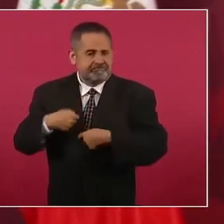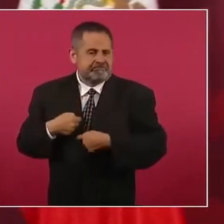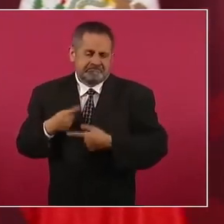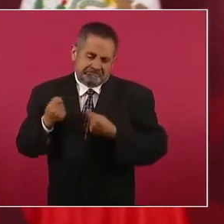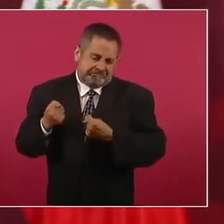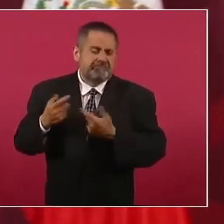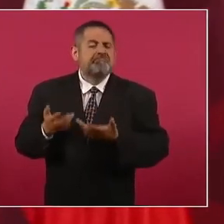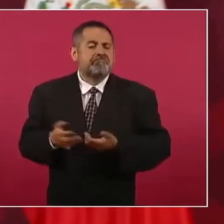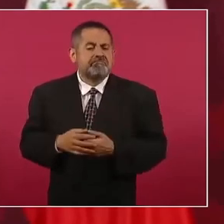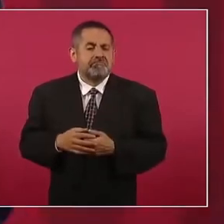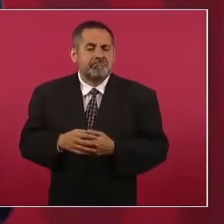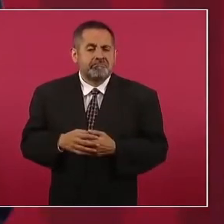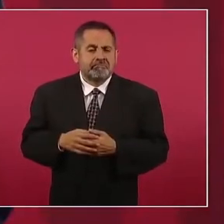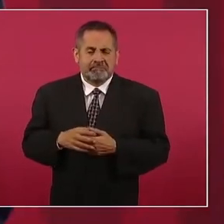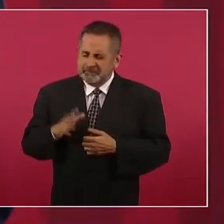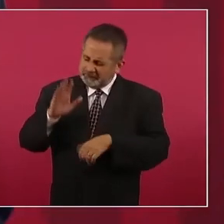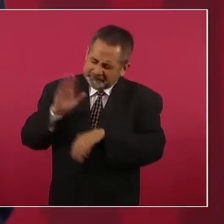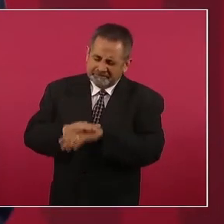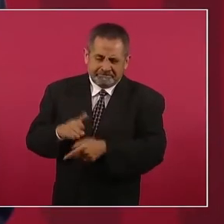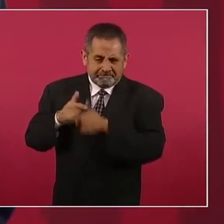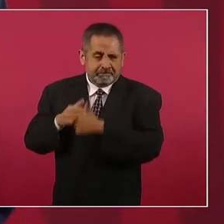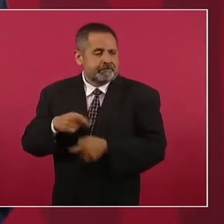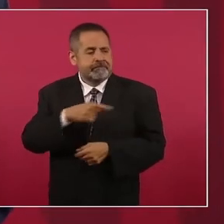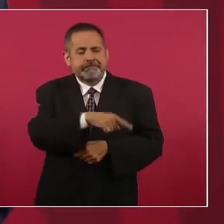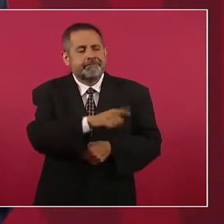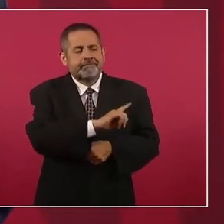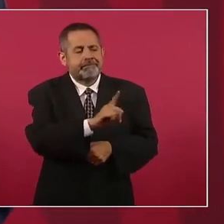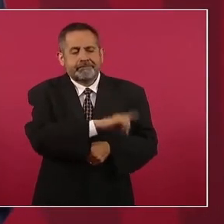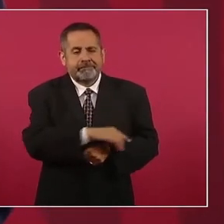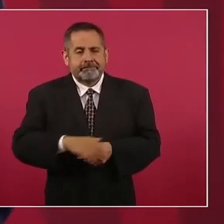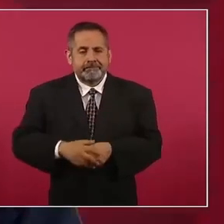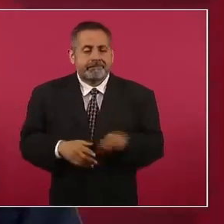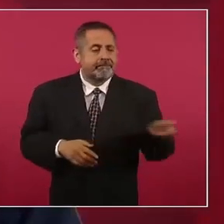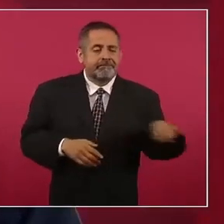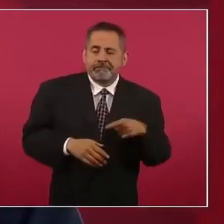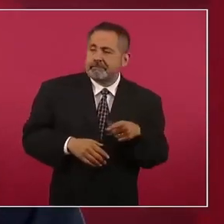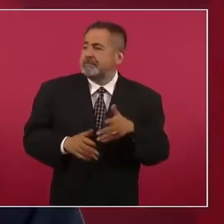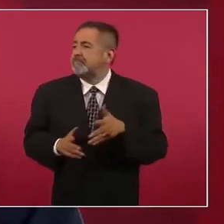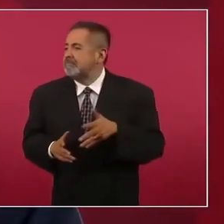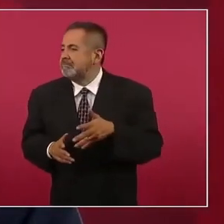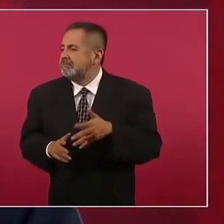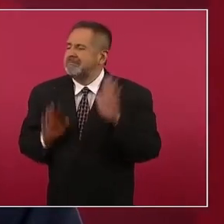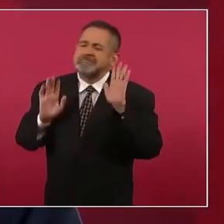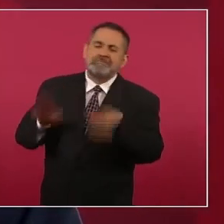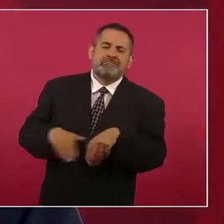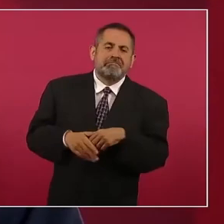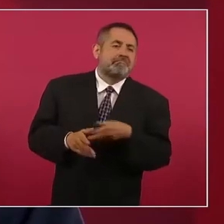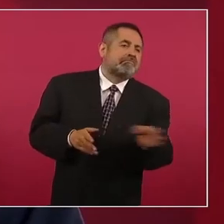mucho más perseverantes que los conservadores. Conservador es por lo